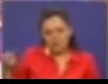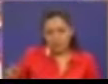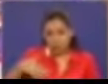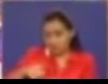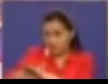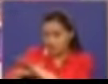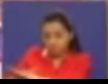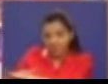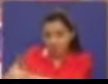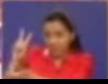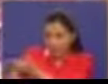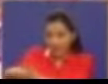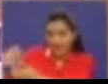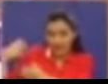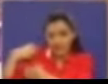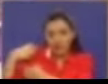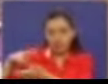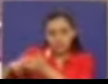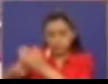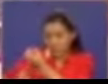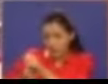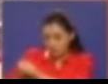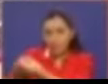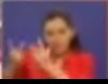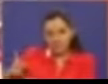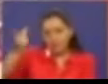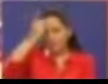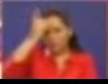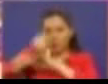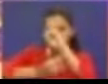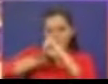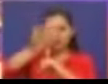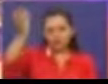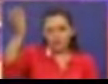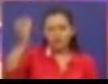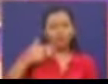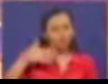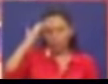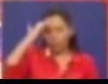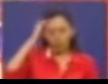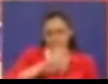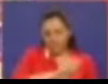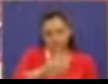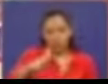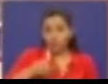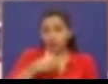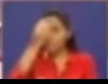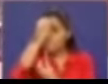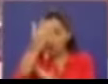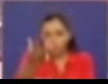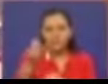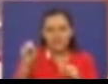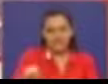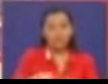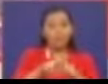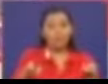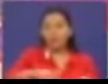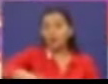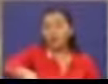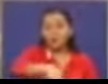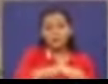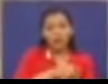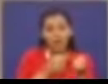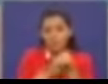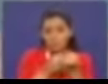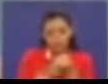público. El apoyo a los gobiernos locales, compañeros. No se preocupen, seguiremos apoyando, pese a los sufridores de siempre, seguiremos